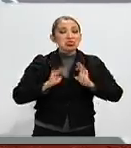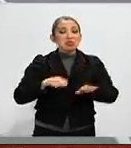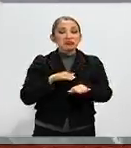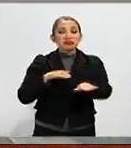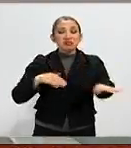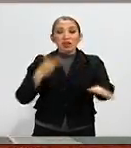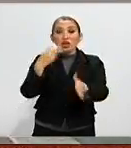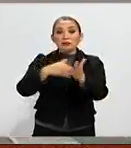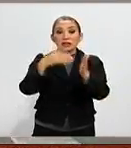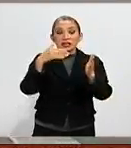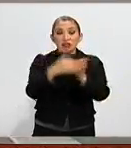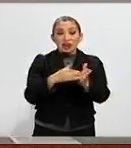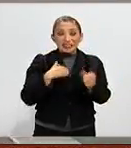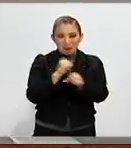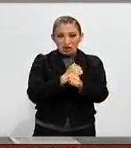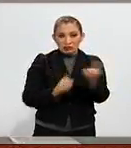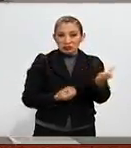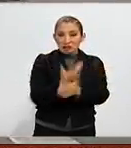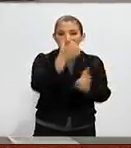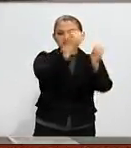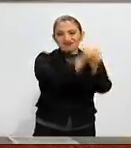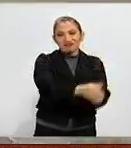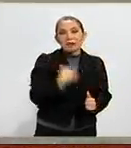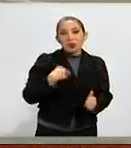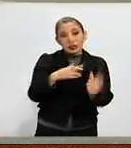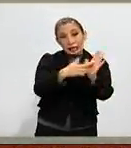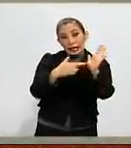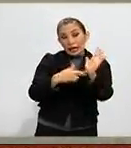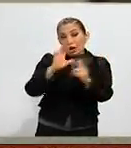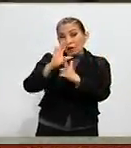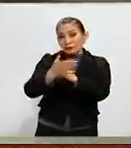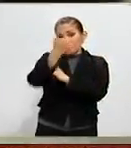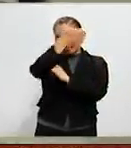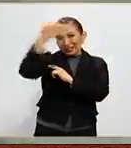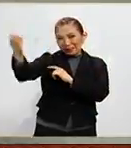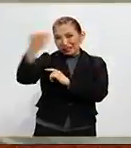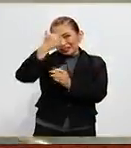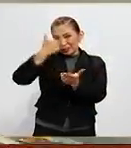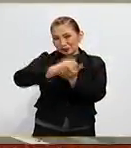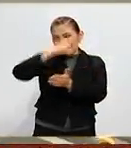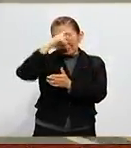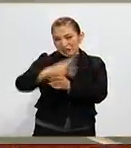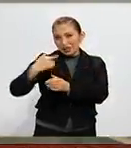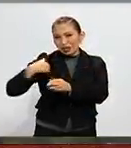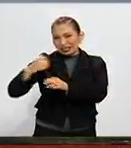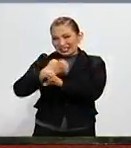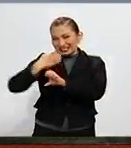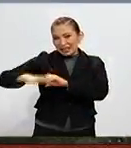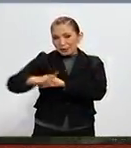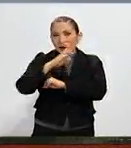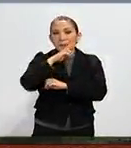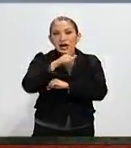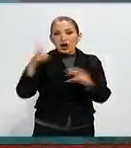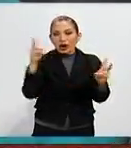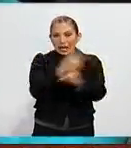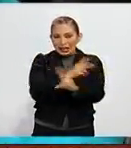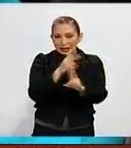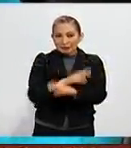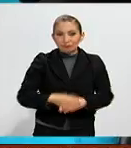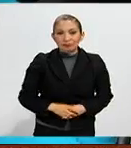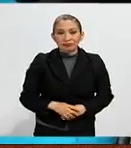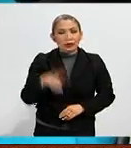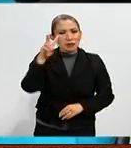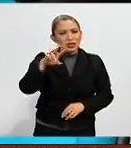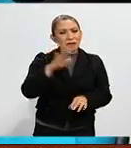de vehículos no salieron a las calles por disposición de la Comisión Ambiental de la Megalópolis para mejorar la calidad del aire. La